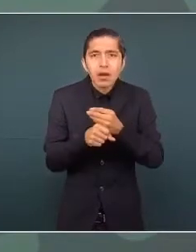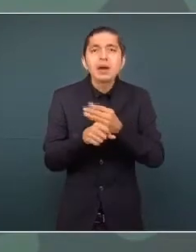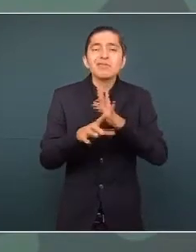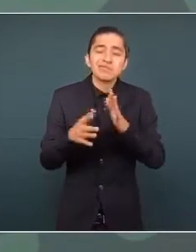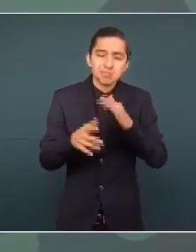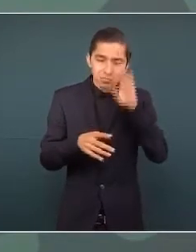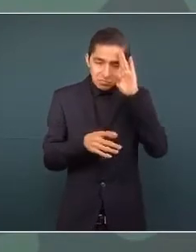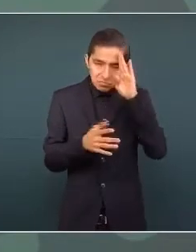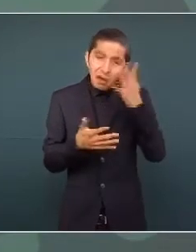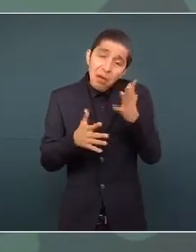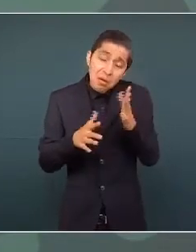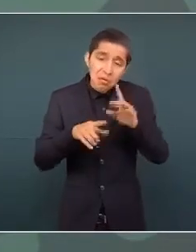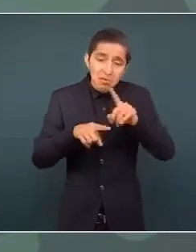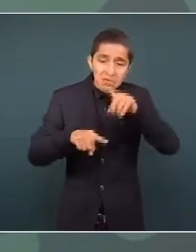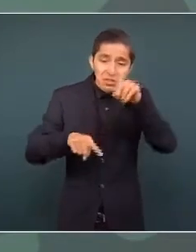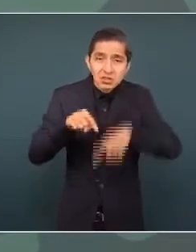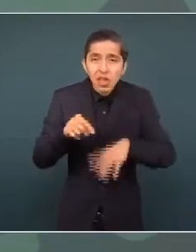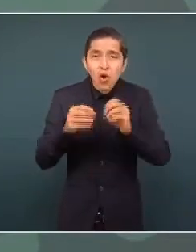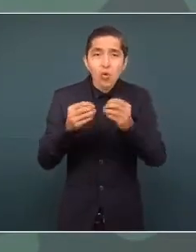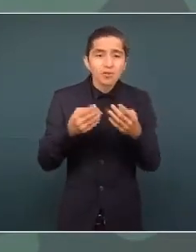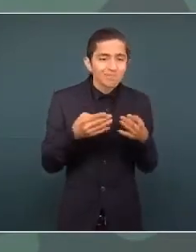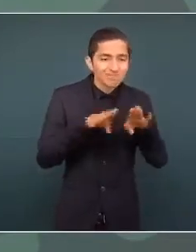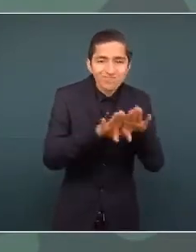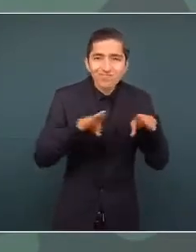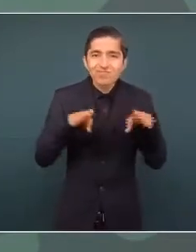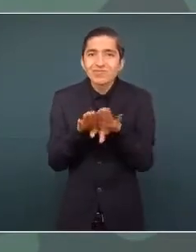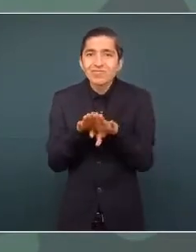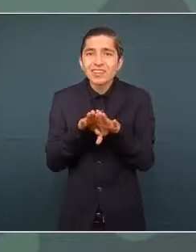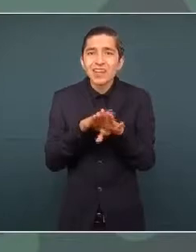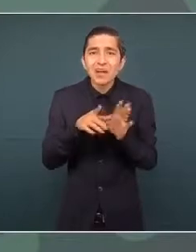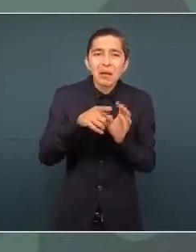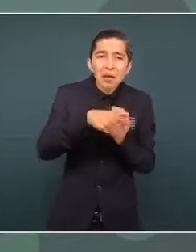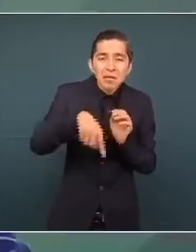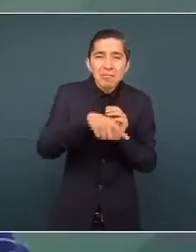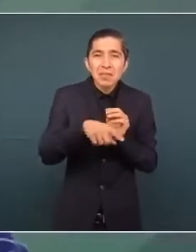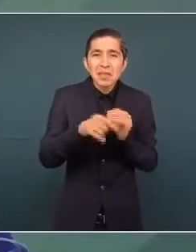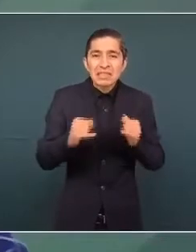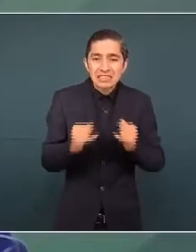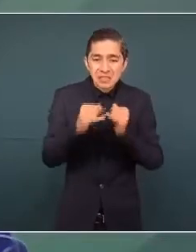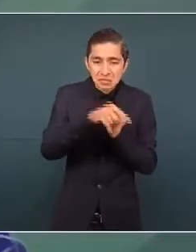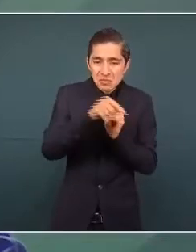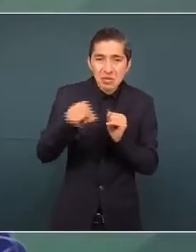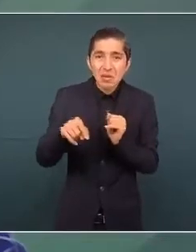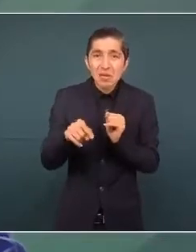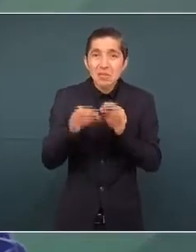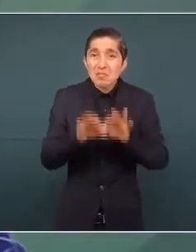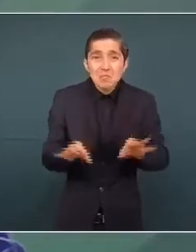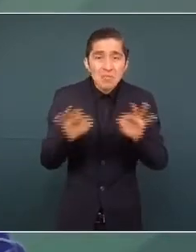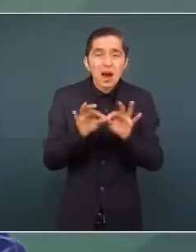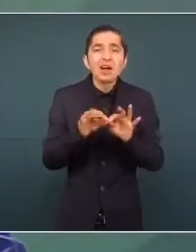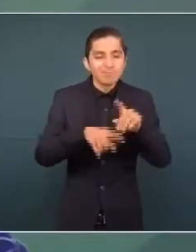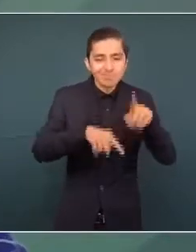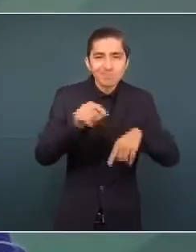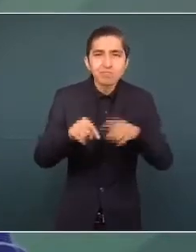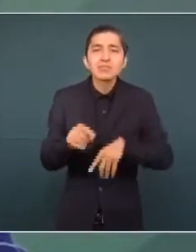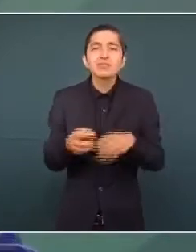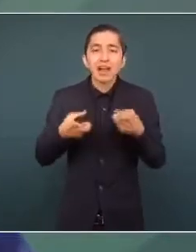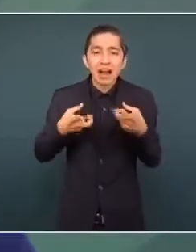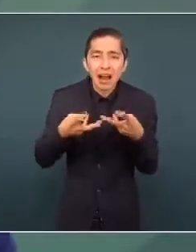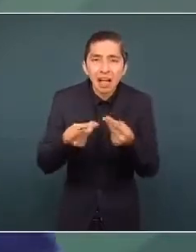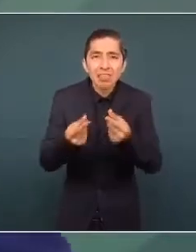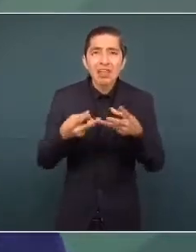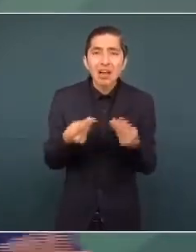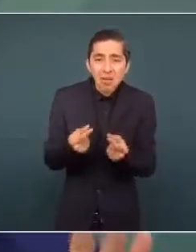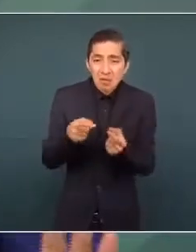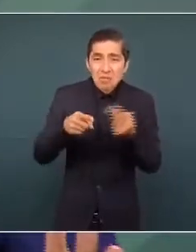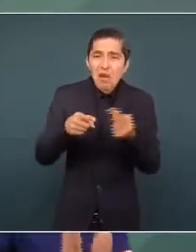desaparecer o a cerrar dependencias que no son sustanciales, gastos innecesarios, a